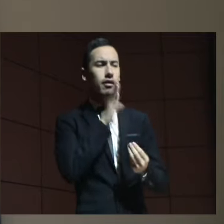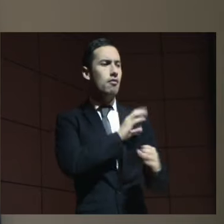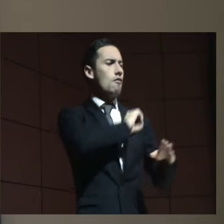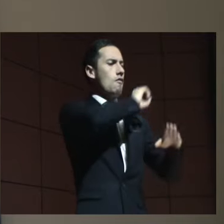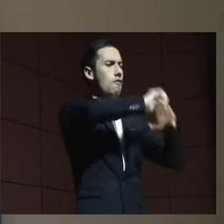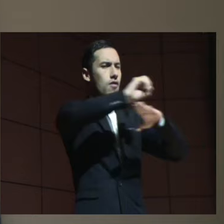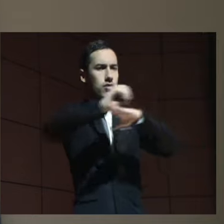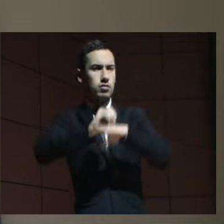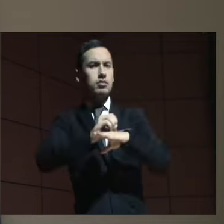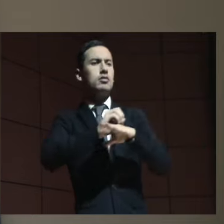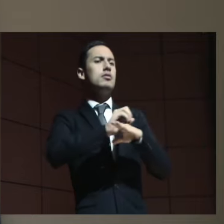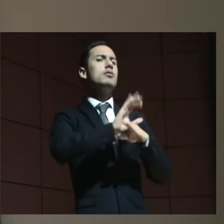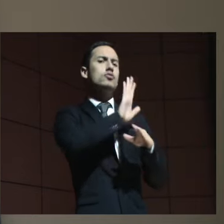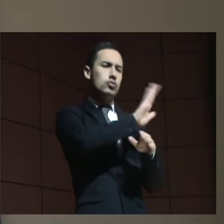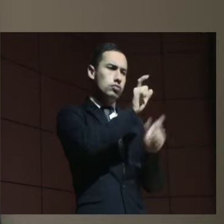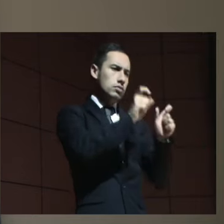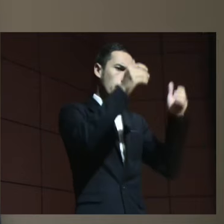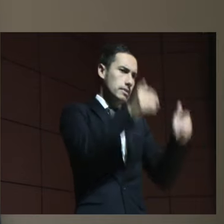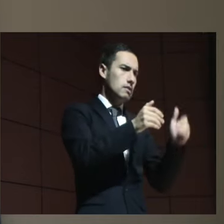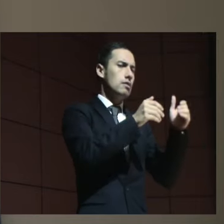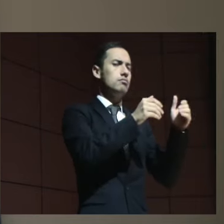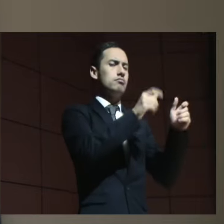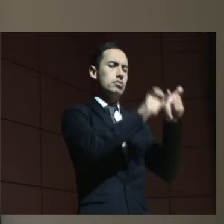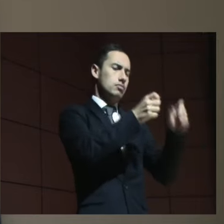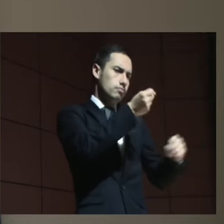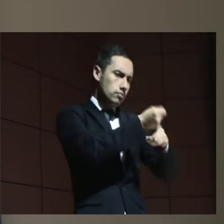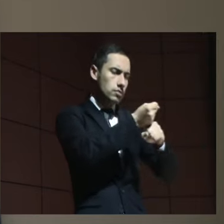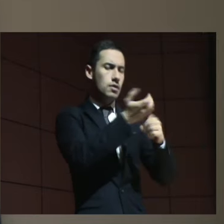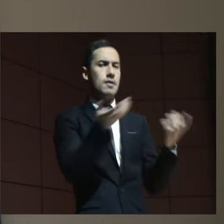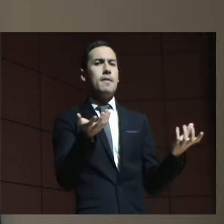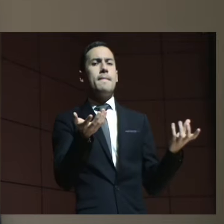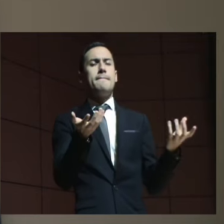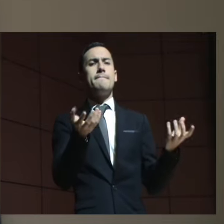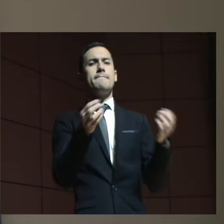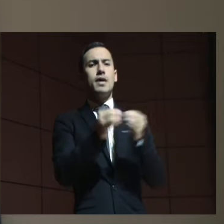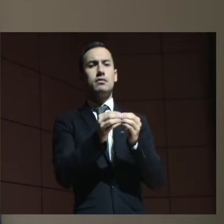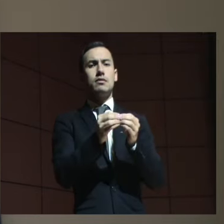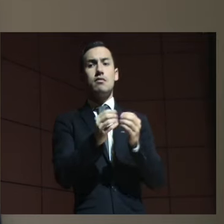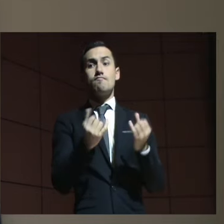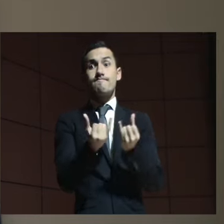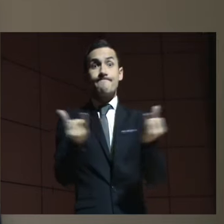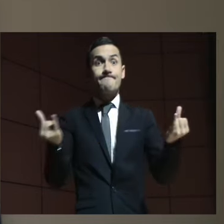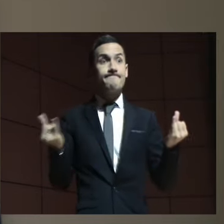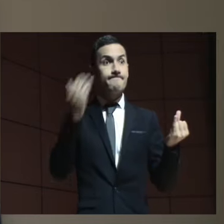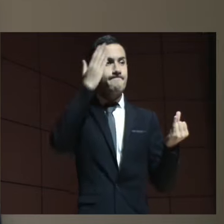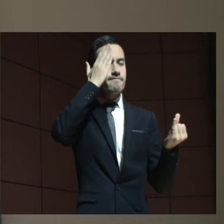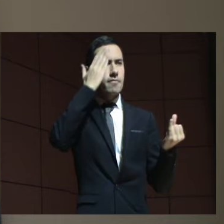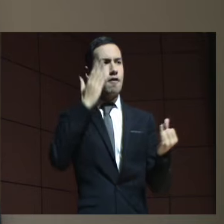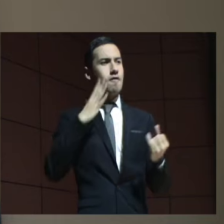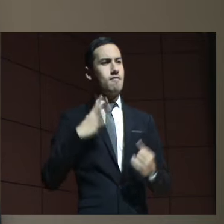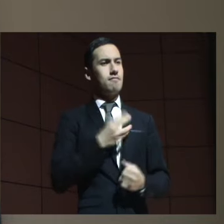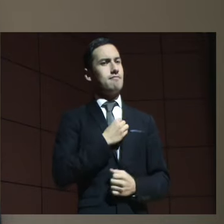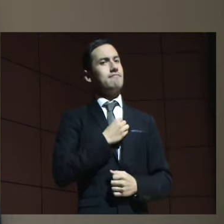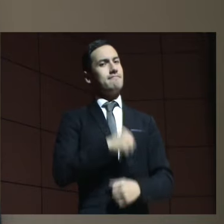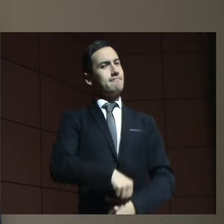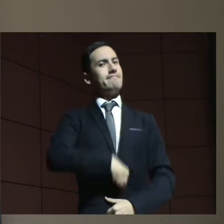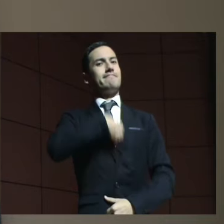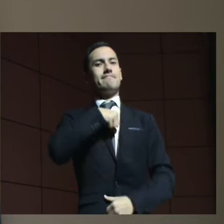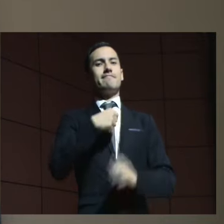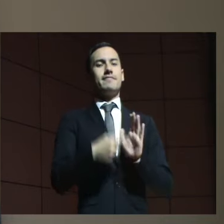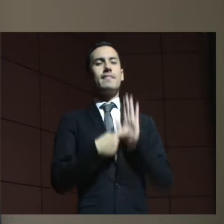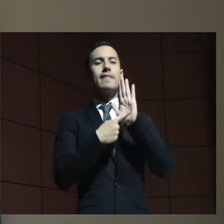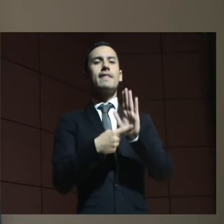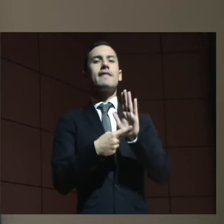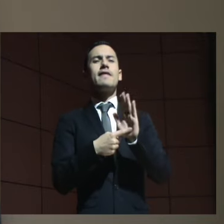estamos acompañados por las organizaciones de y para personas con discapacidad y además estamos rodeados y nos